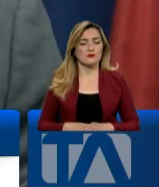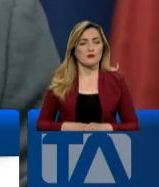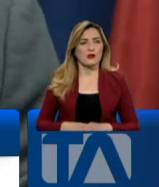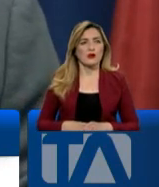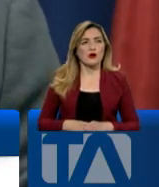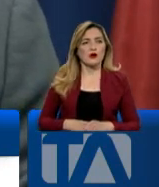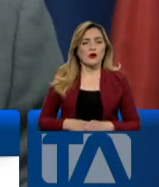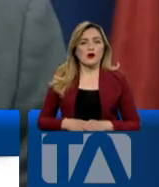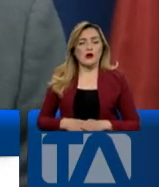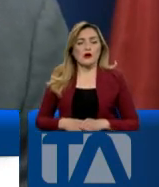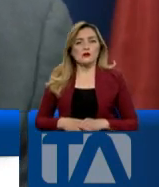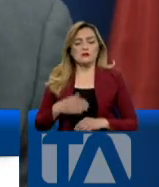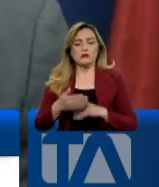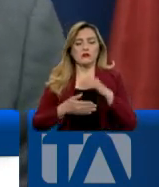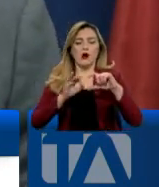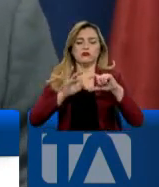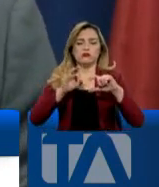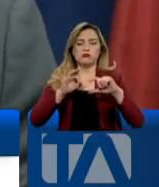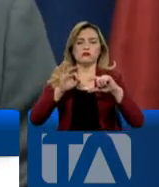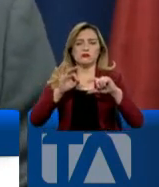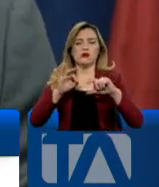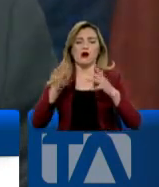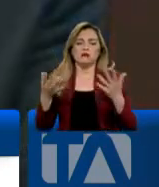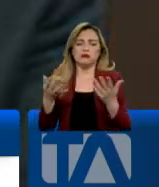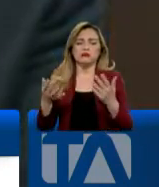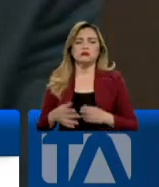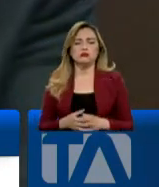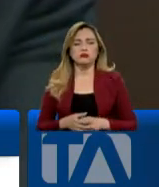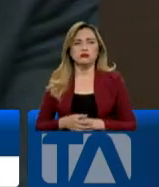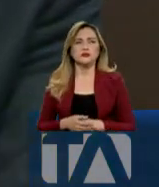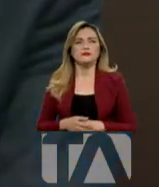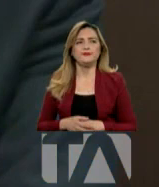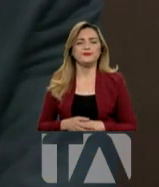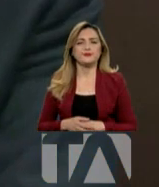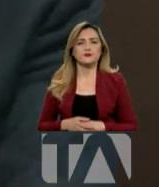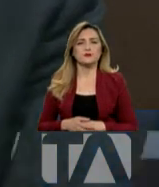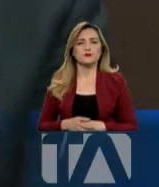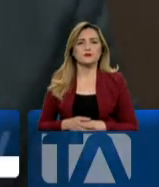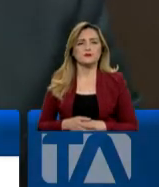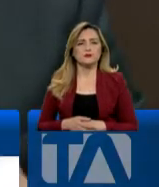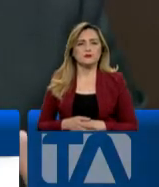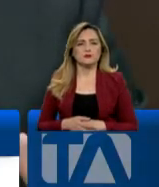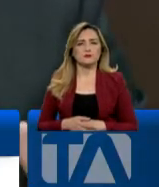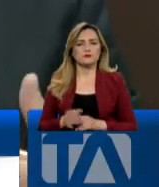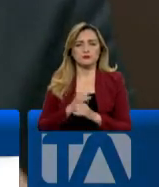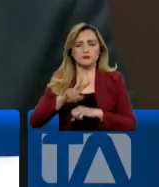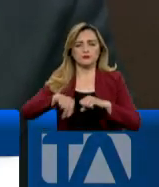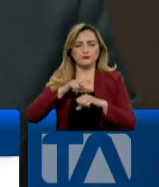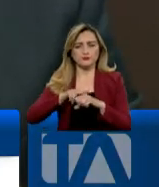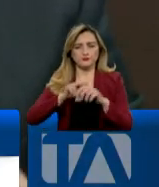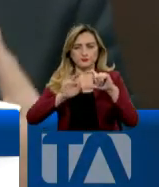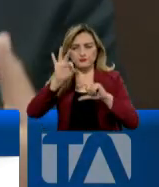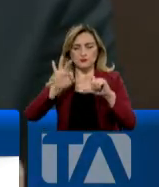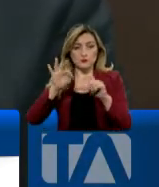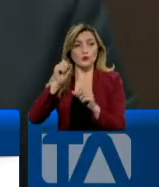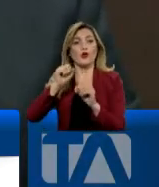una recuperación, pero todavía no alcanzando los niveles prepandemia. Estas cifras que nos presenta hoy día el INEC nos dan esperanza